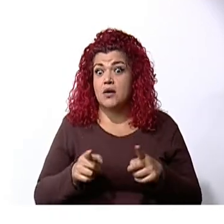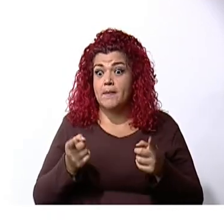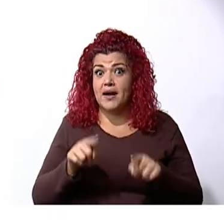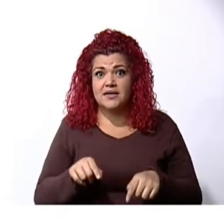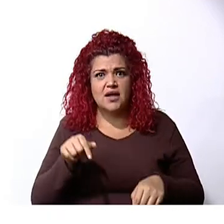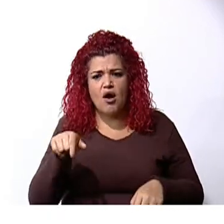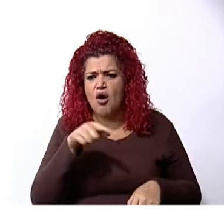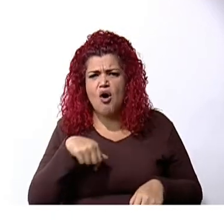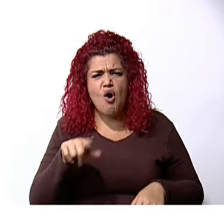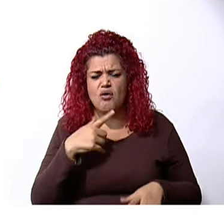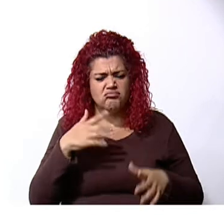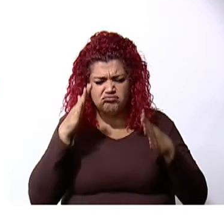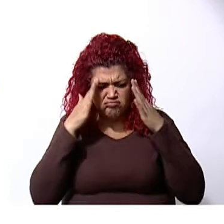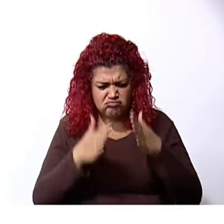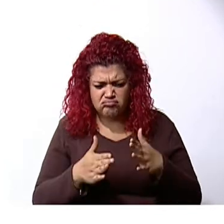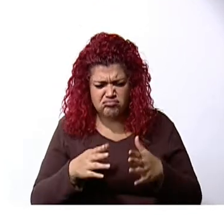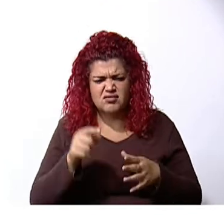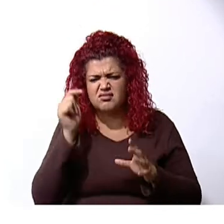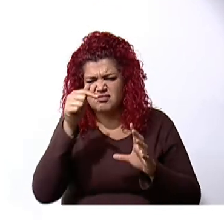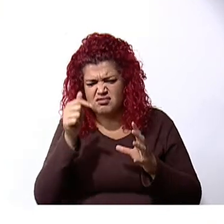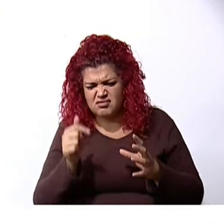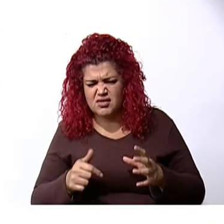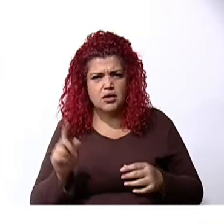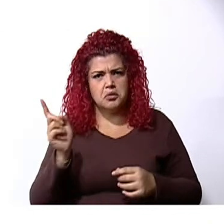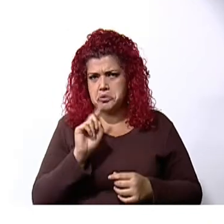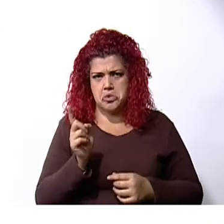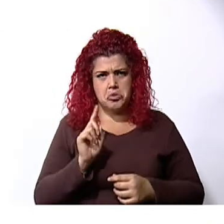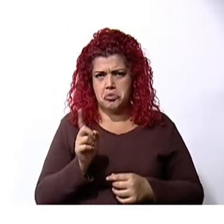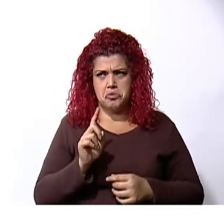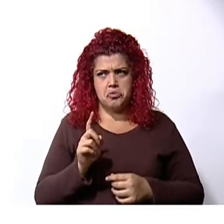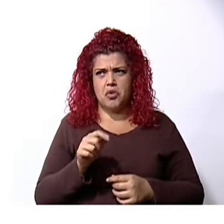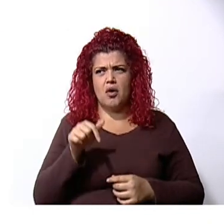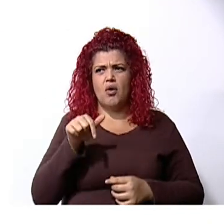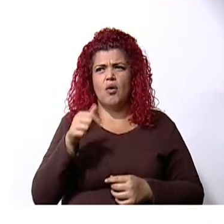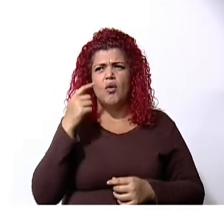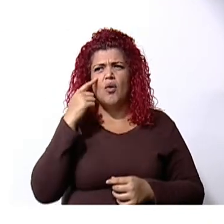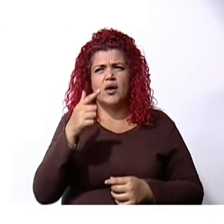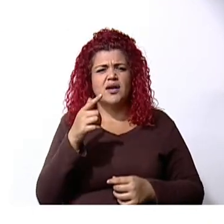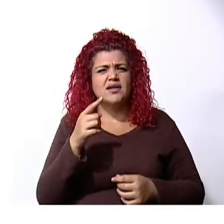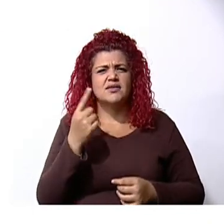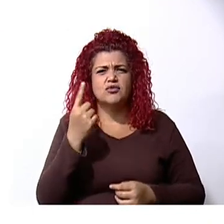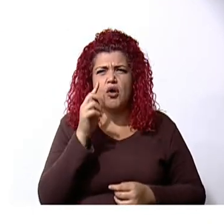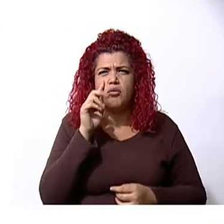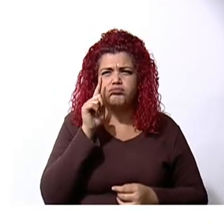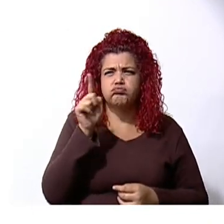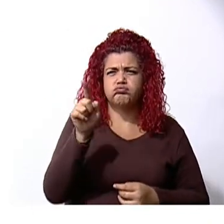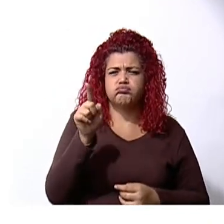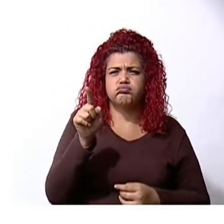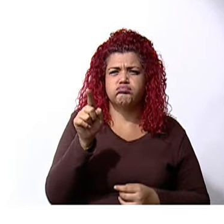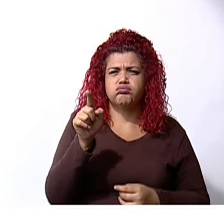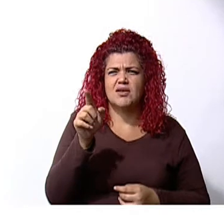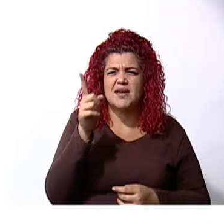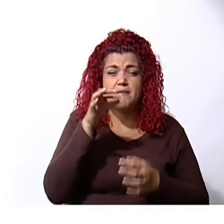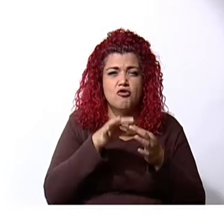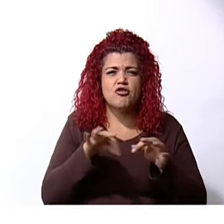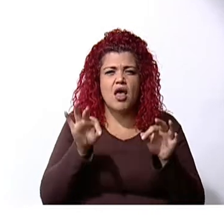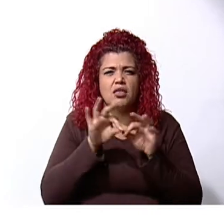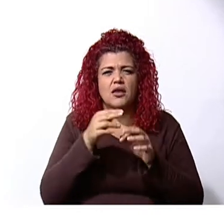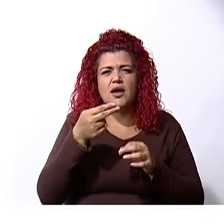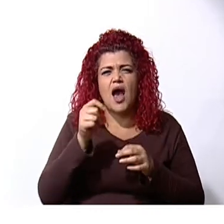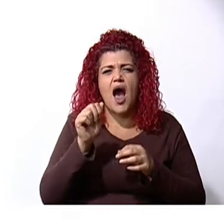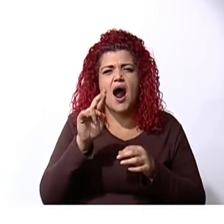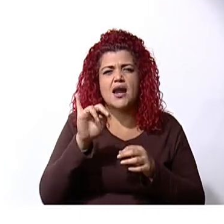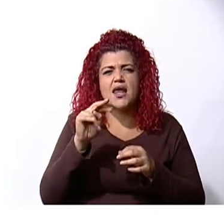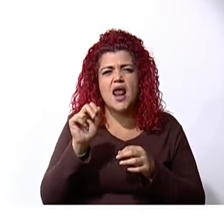hoy no nos vamos a concentrar en todos los ingredientes. Nos vamos a concentrar en ese ingrediente. Ese ingrediente va a